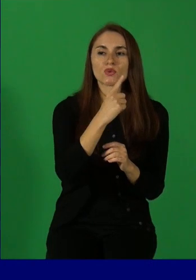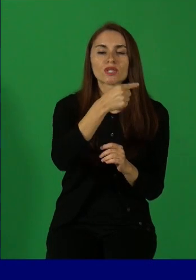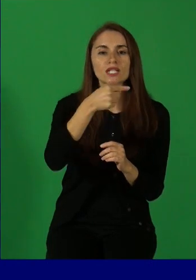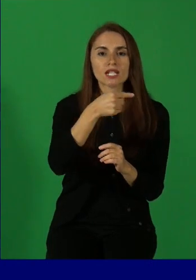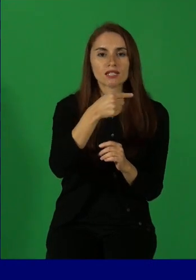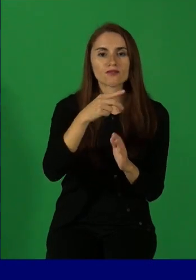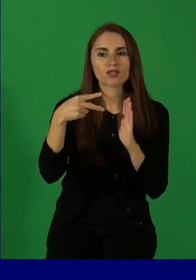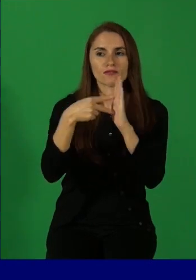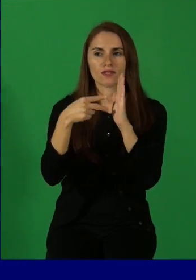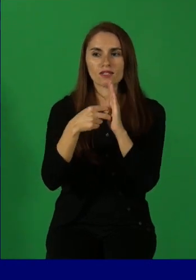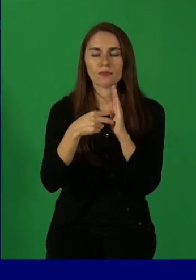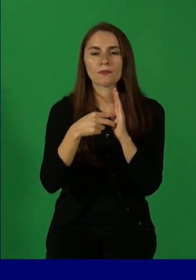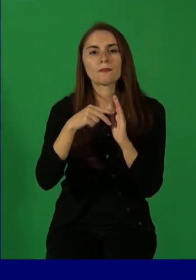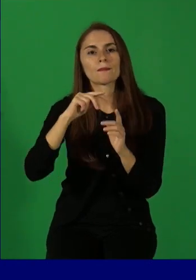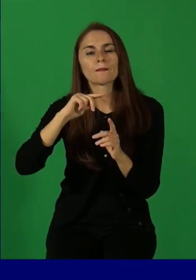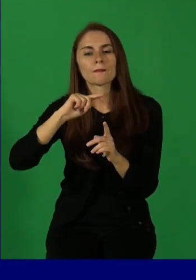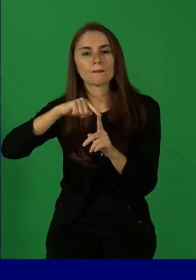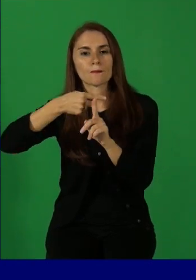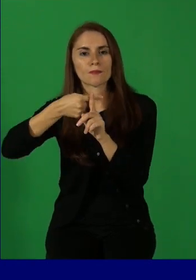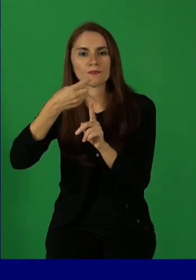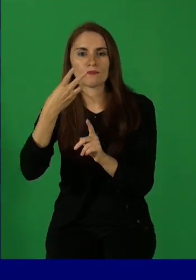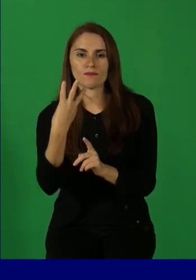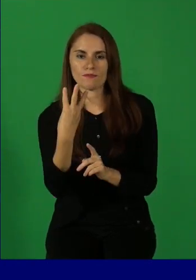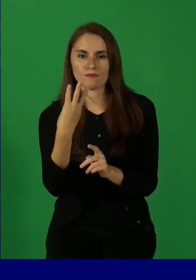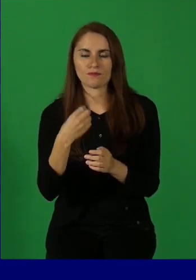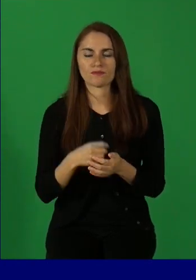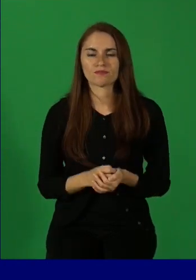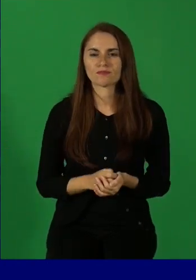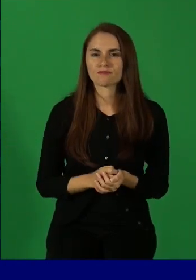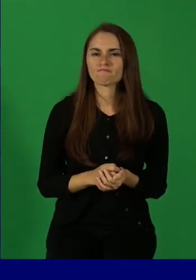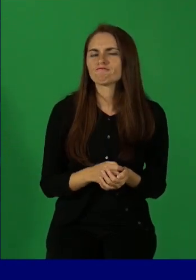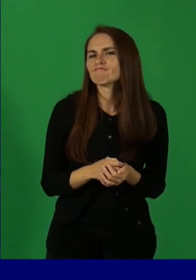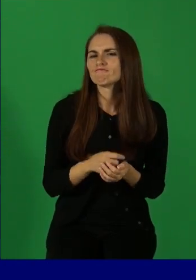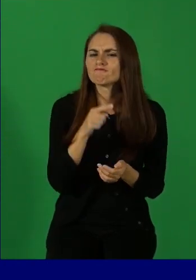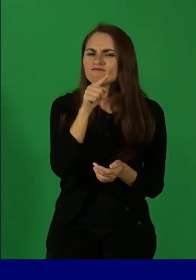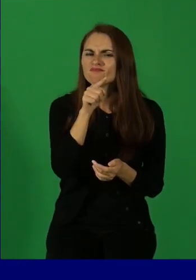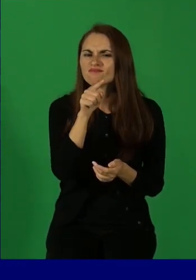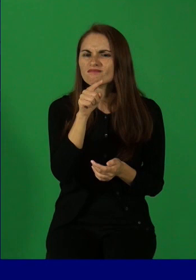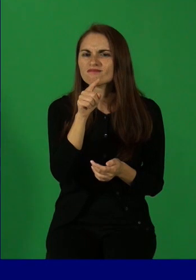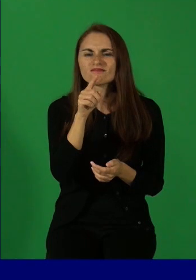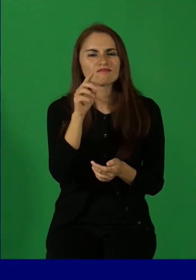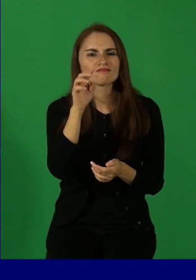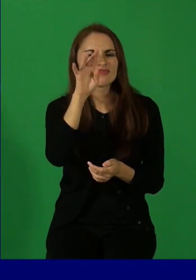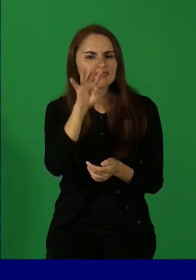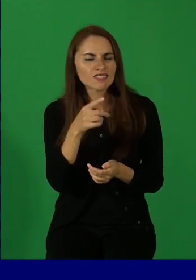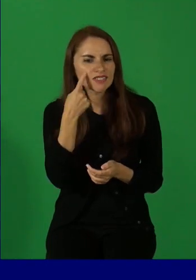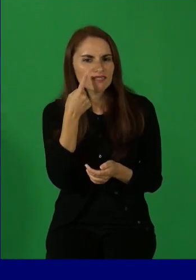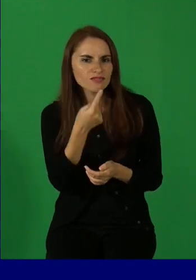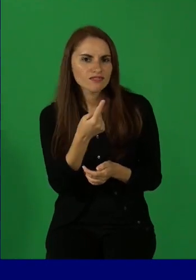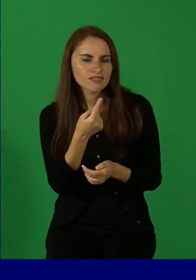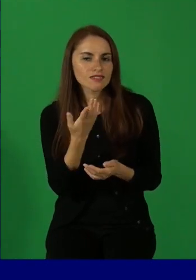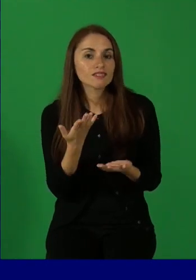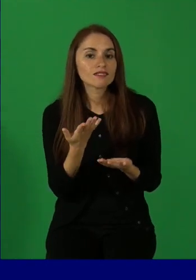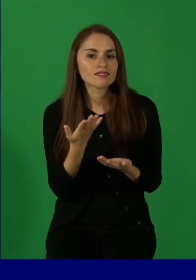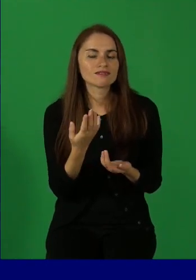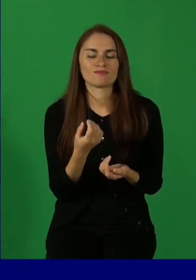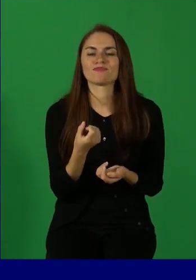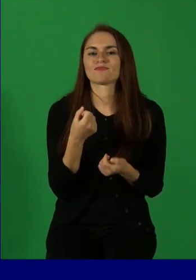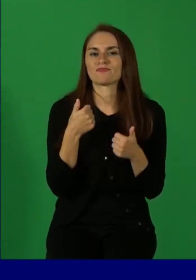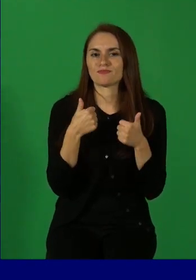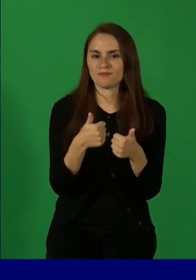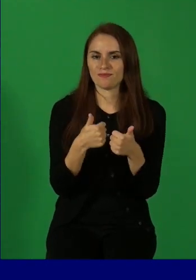negativo dividido en 3 positivo. ¿Qué característica tienen estas divisiones que estás observando? Súper